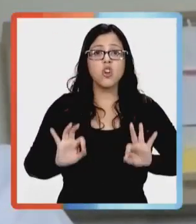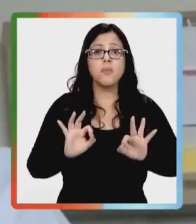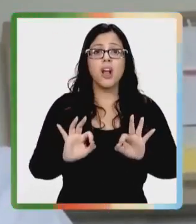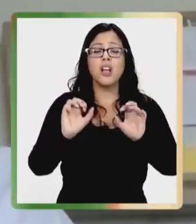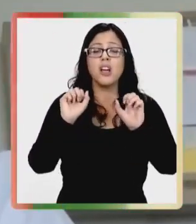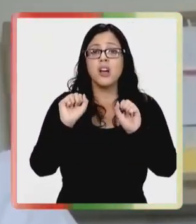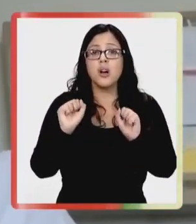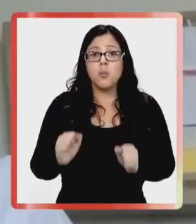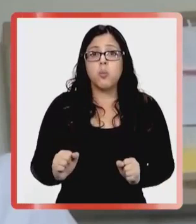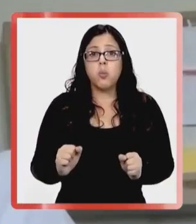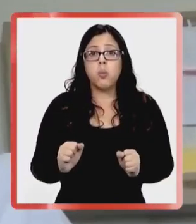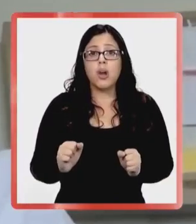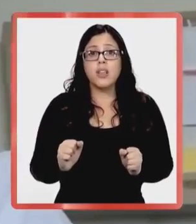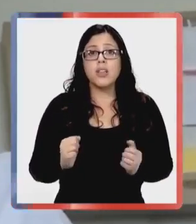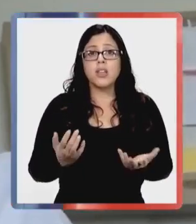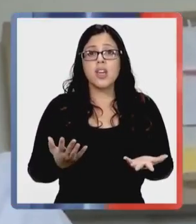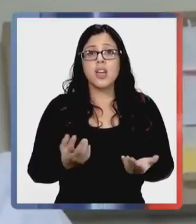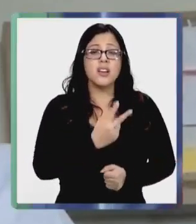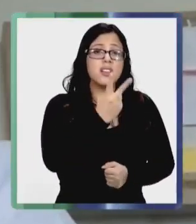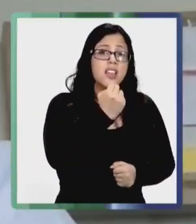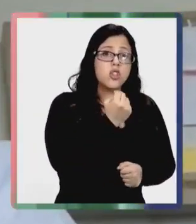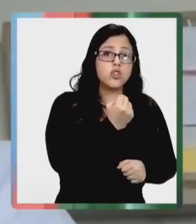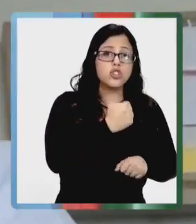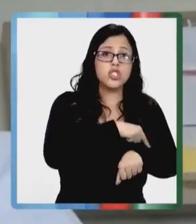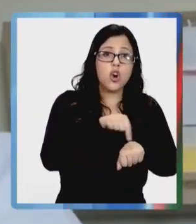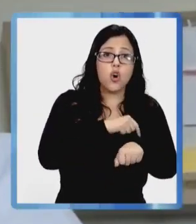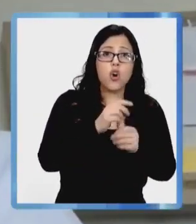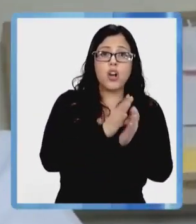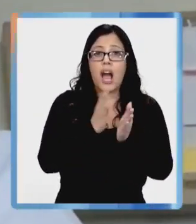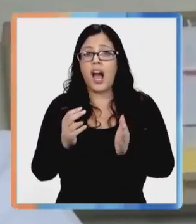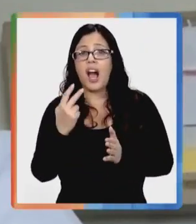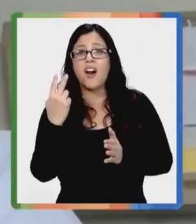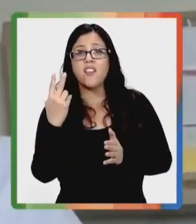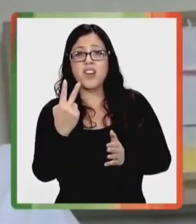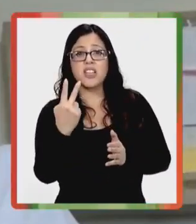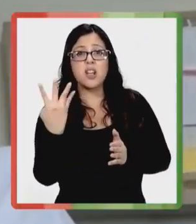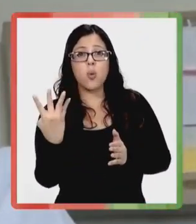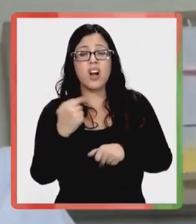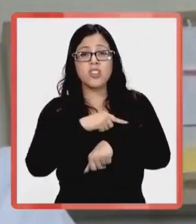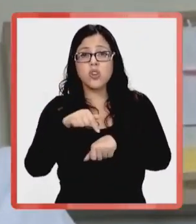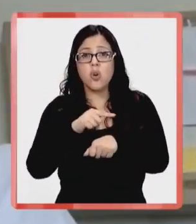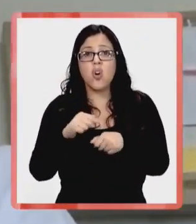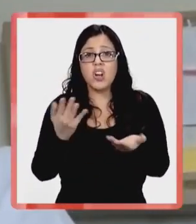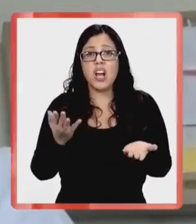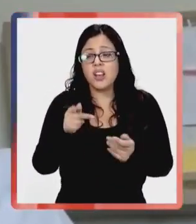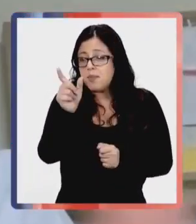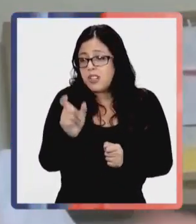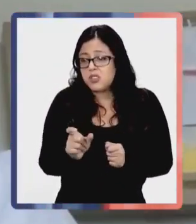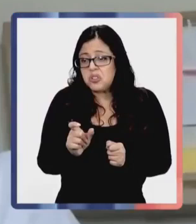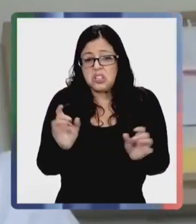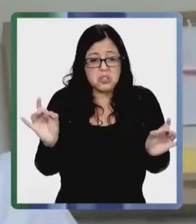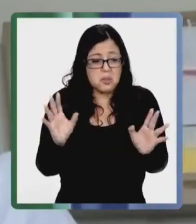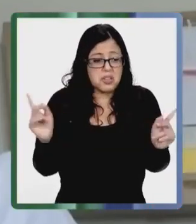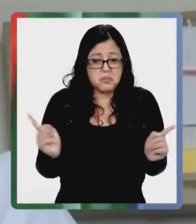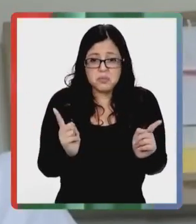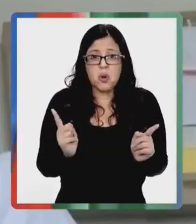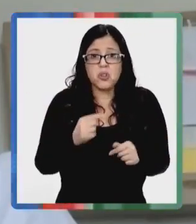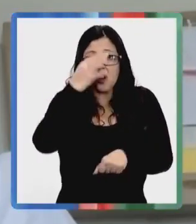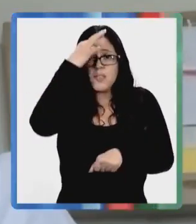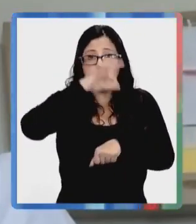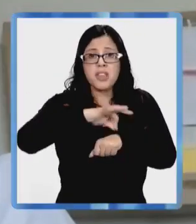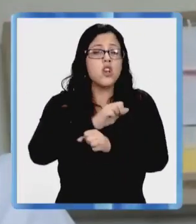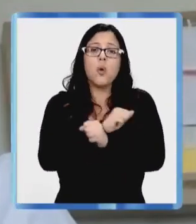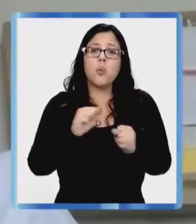puede producir un acortamiento de 12 horas, 24 horas de la sintomatología, no tiene sentido utilizarlo, no está indicado. Contra el virus